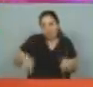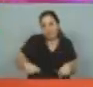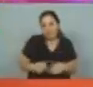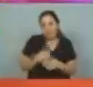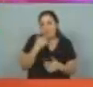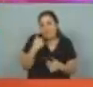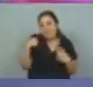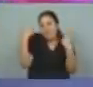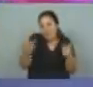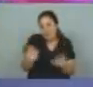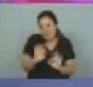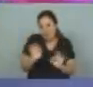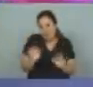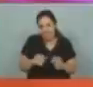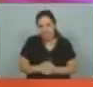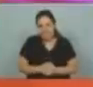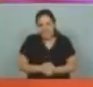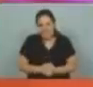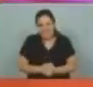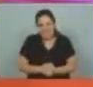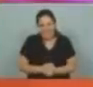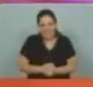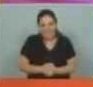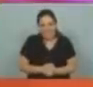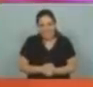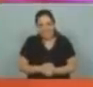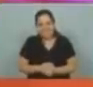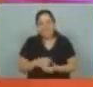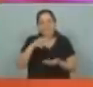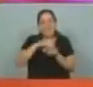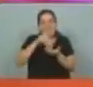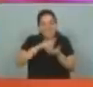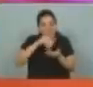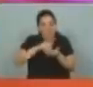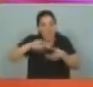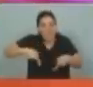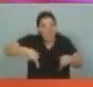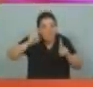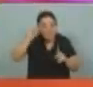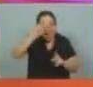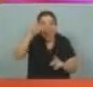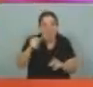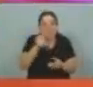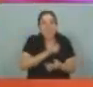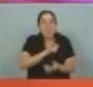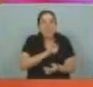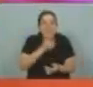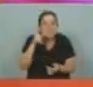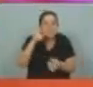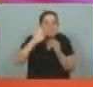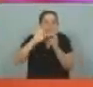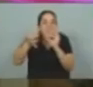voy a ir. El terreno está en el Lago de los Sueños, al noreste del mar